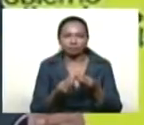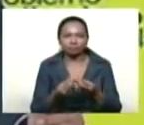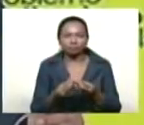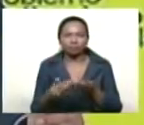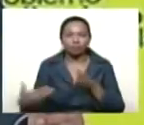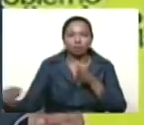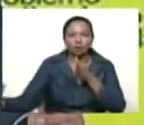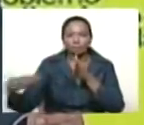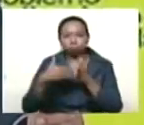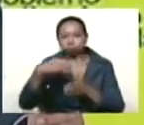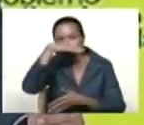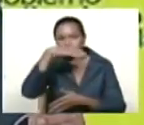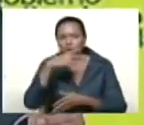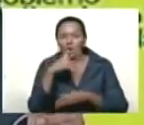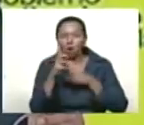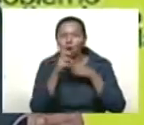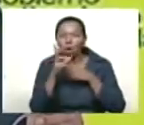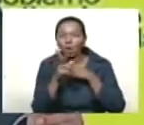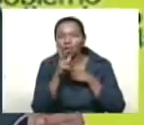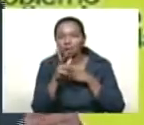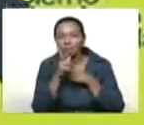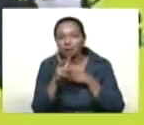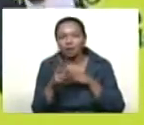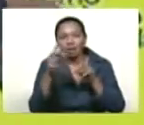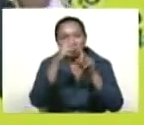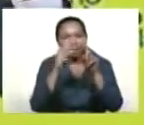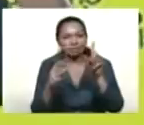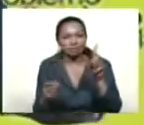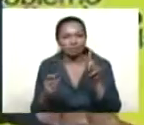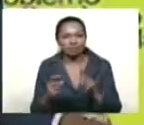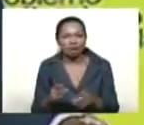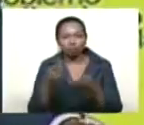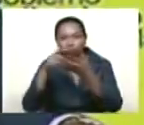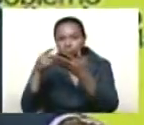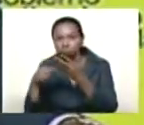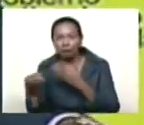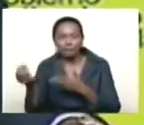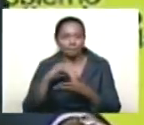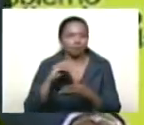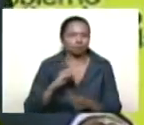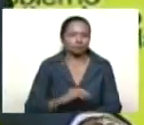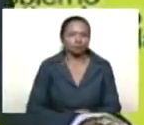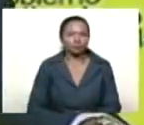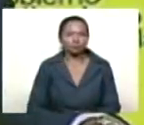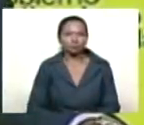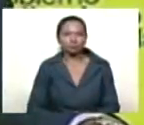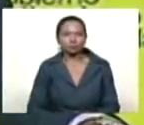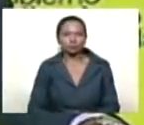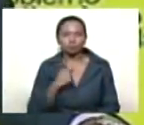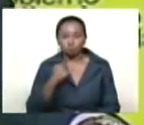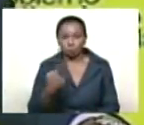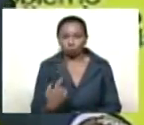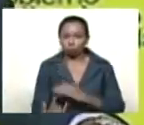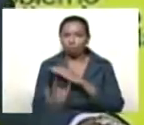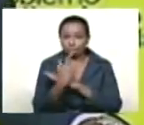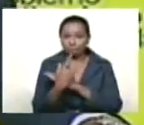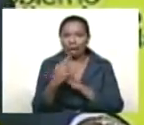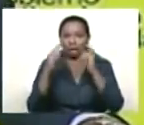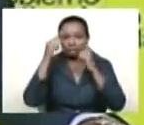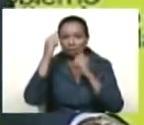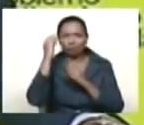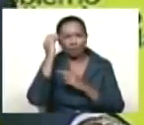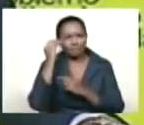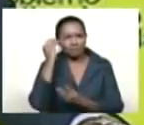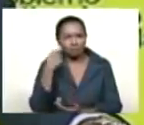ataque terrorista criminal contra el sistema eléctrico y otras cosas más. Si yo hubiera traicionado el legado de Chávez,